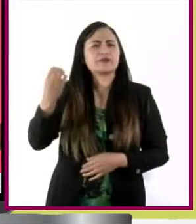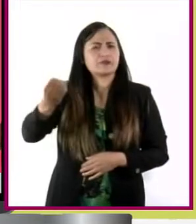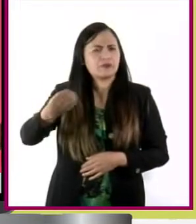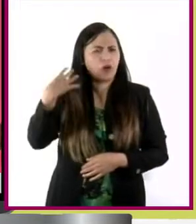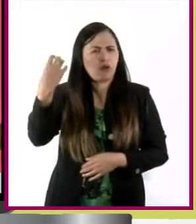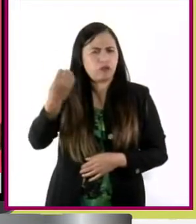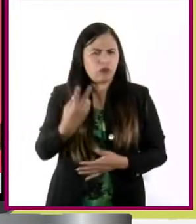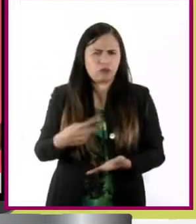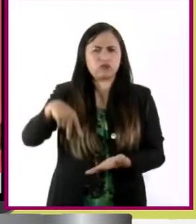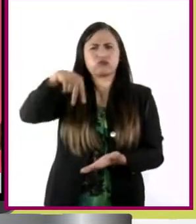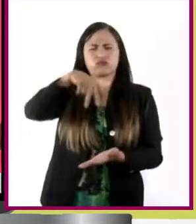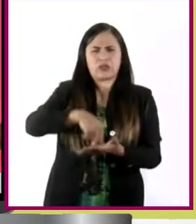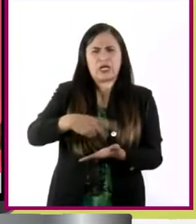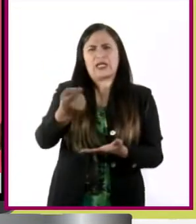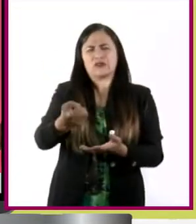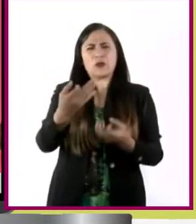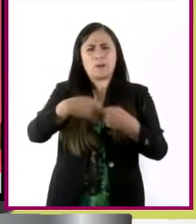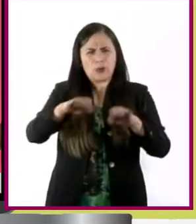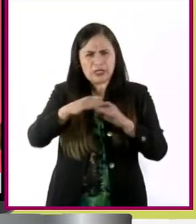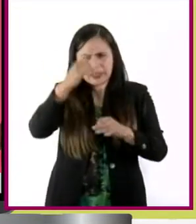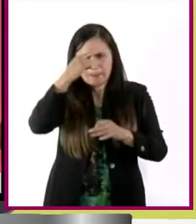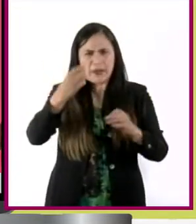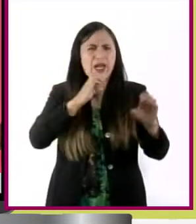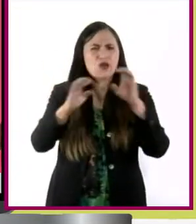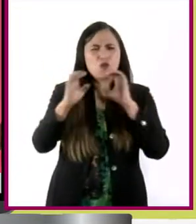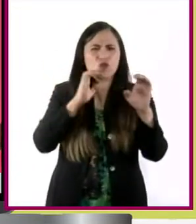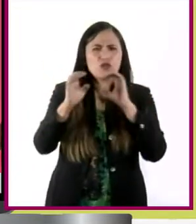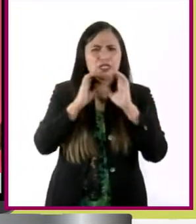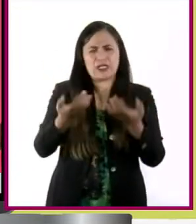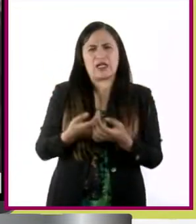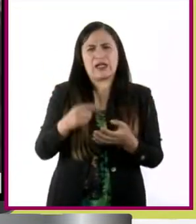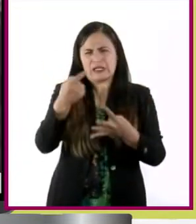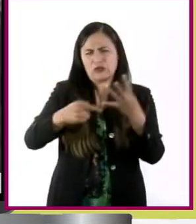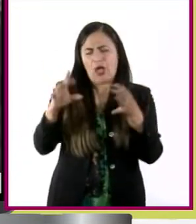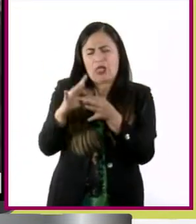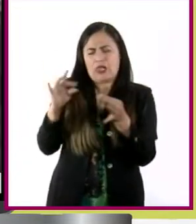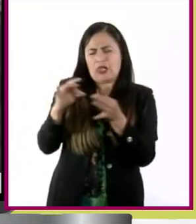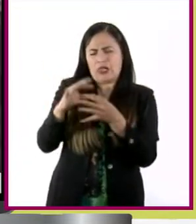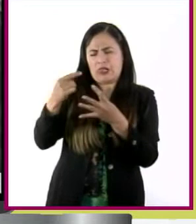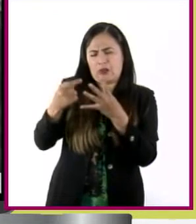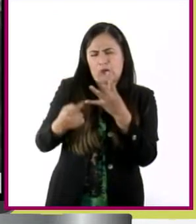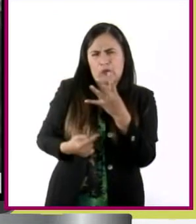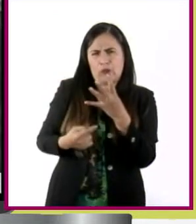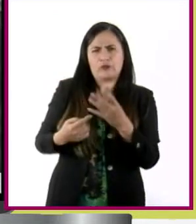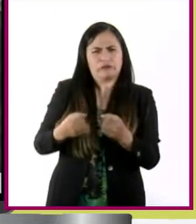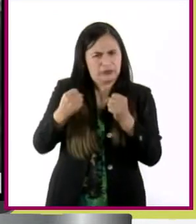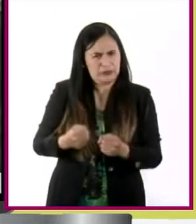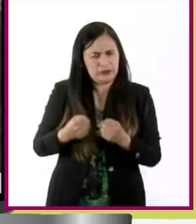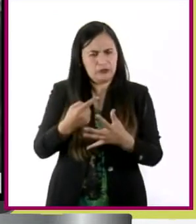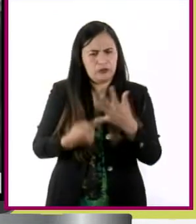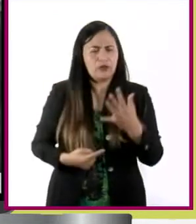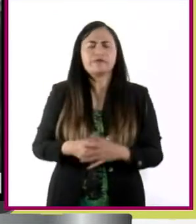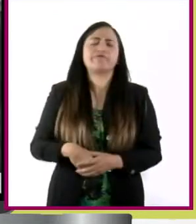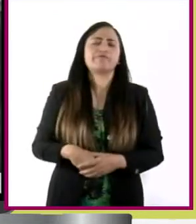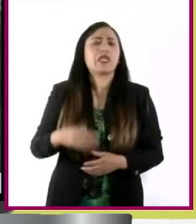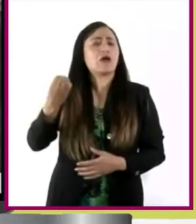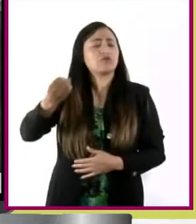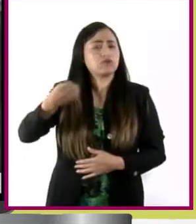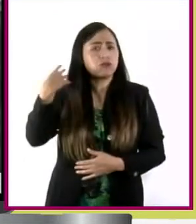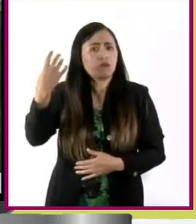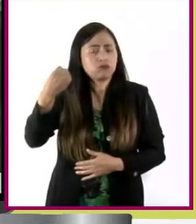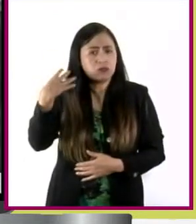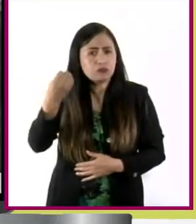como herramienta de comunicación social, sobre todo los argumentativos? Los discursos en general son importantes